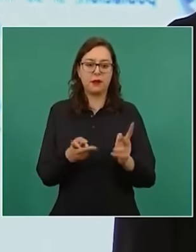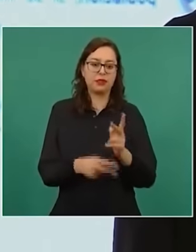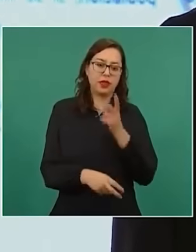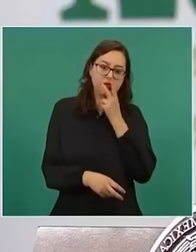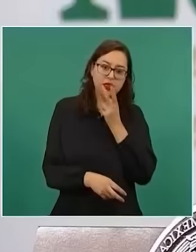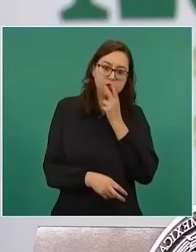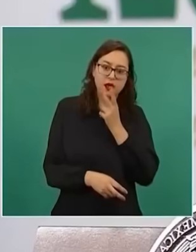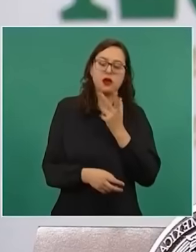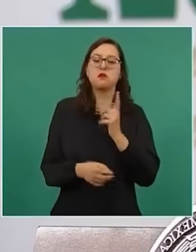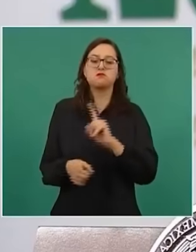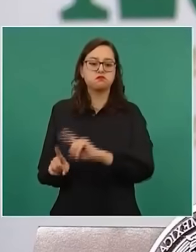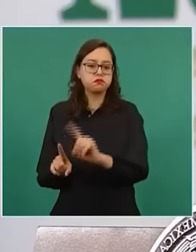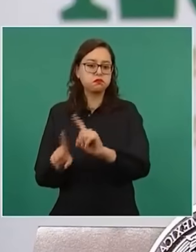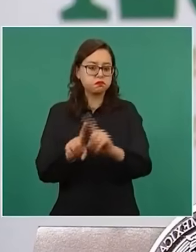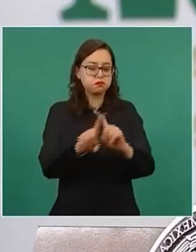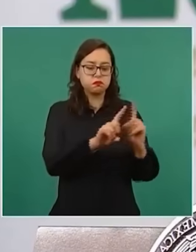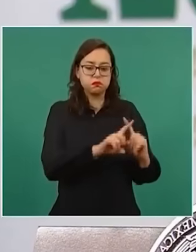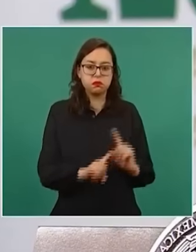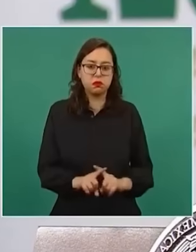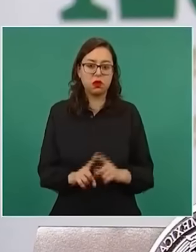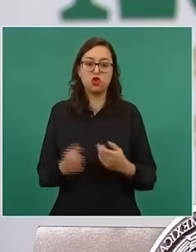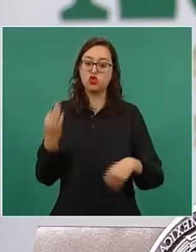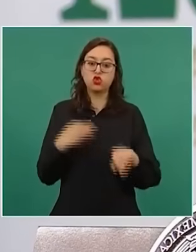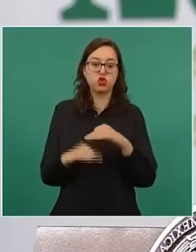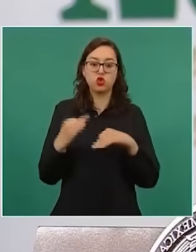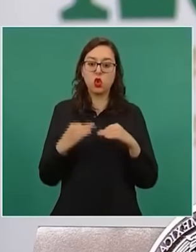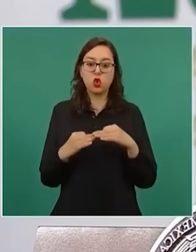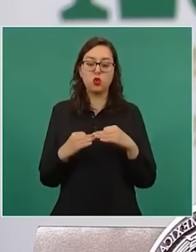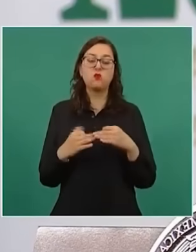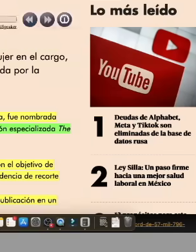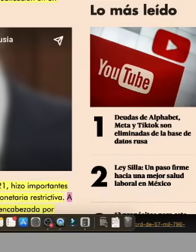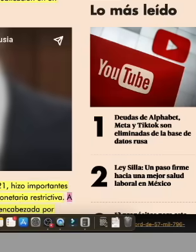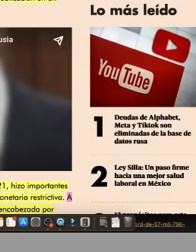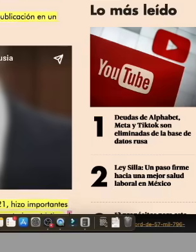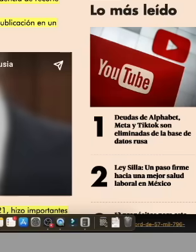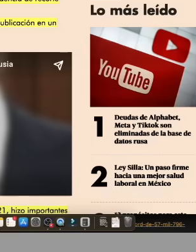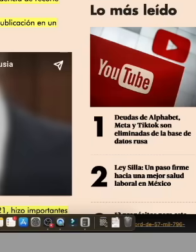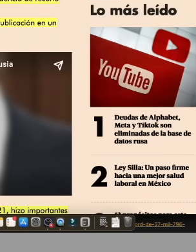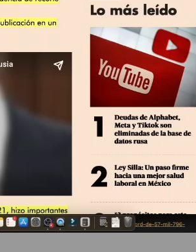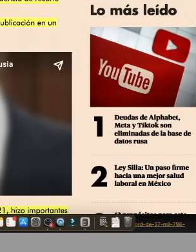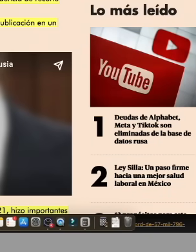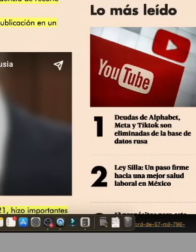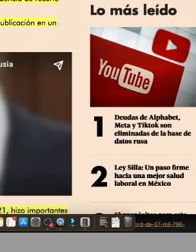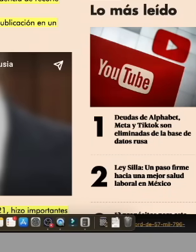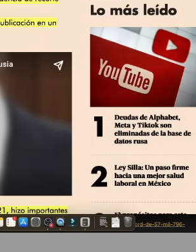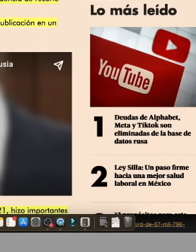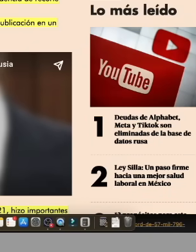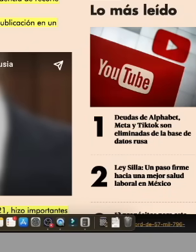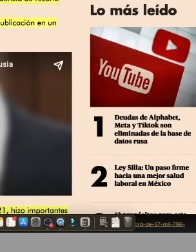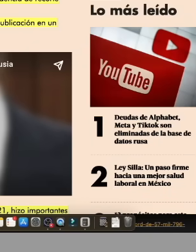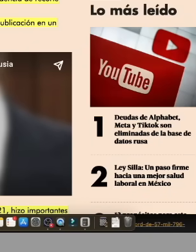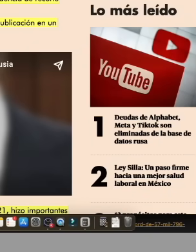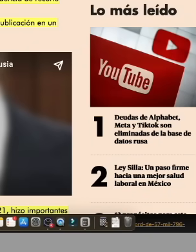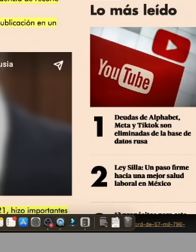fue muchísimo más responsable que lo que hizo jeron Powell vamos a ver y es que tenemos que la gobernadora del banco de México